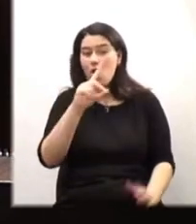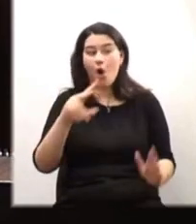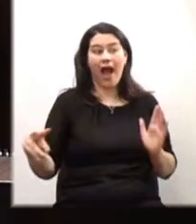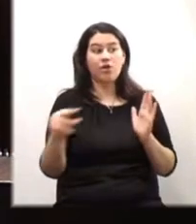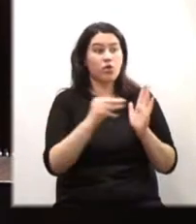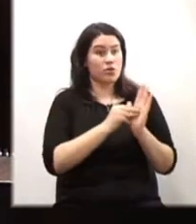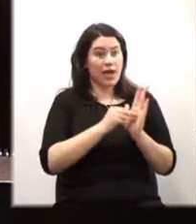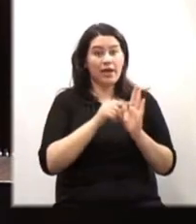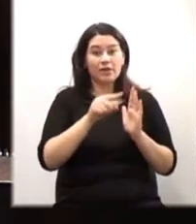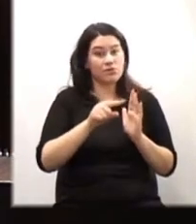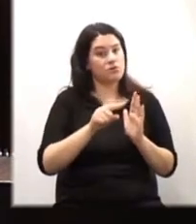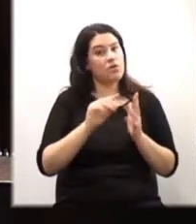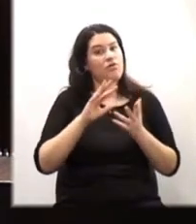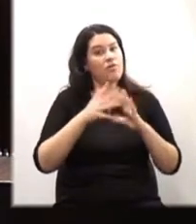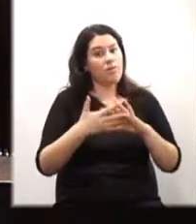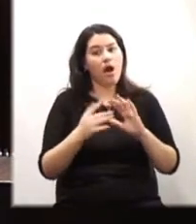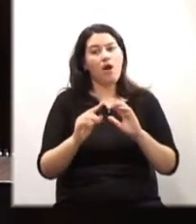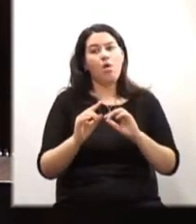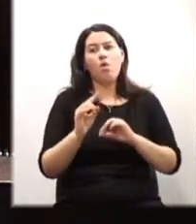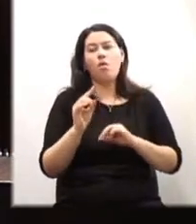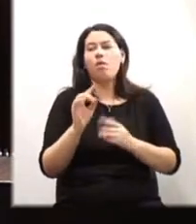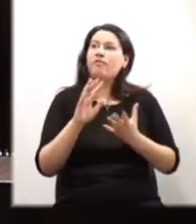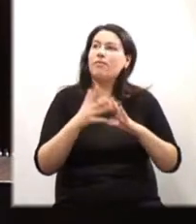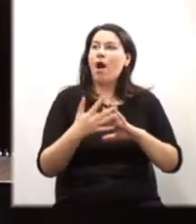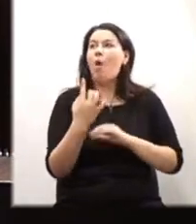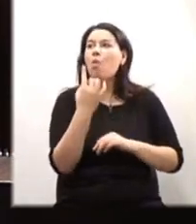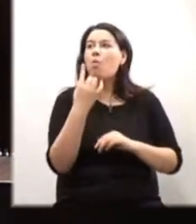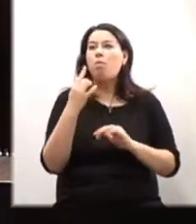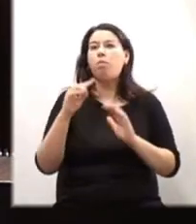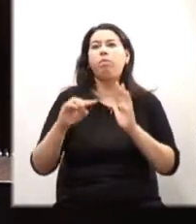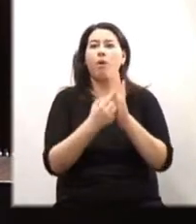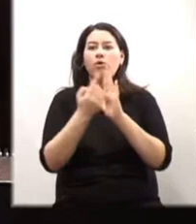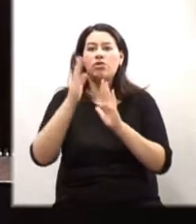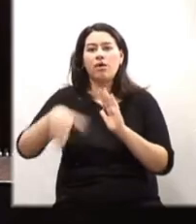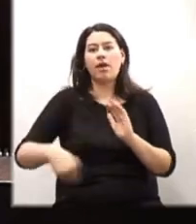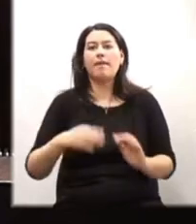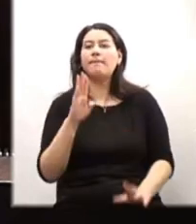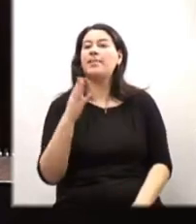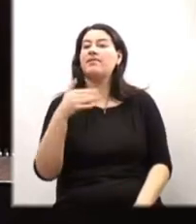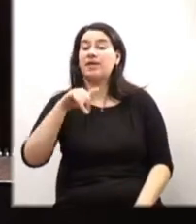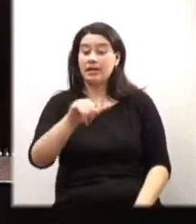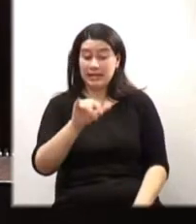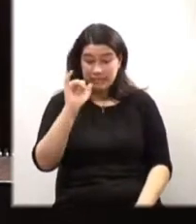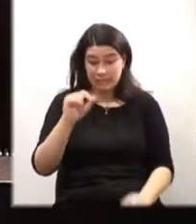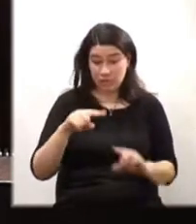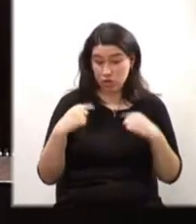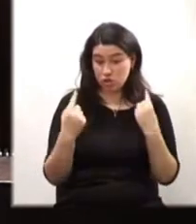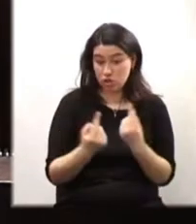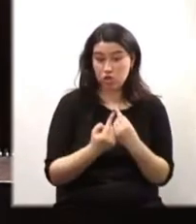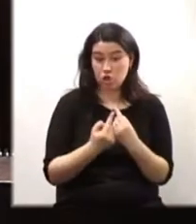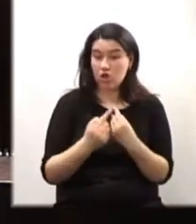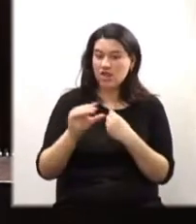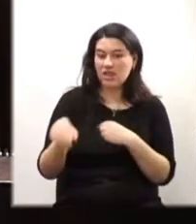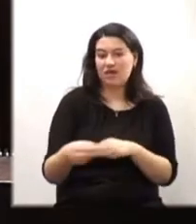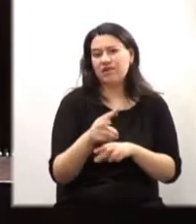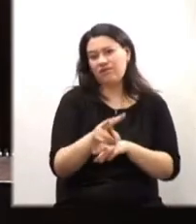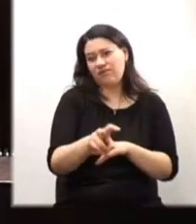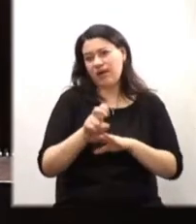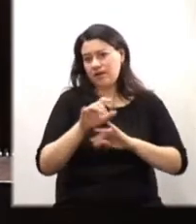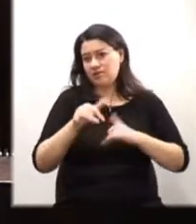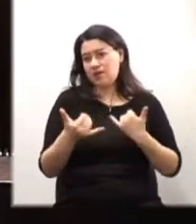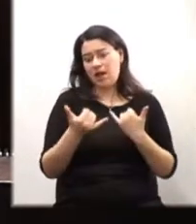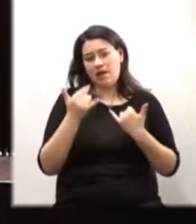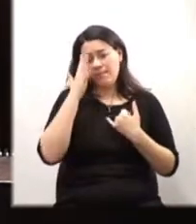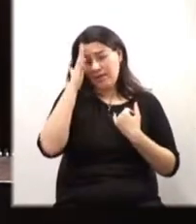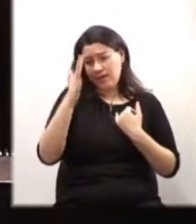y es un punto y algo del Producto Bruto. O sea, si esto lo consideráramos en el déficit fiscal, ya estaríamos en